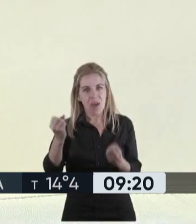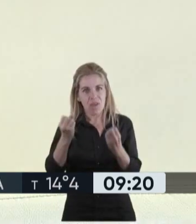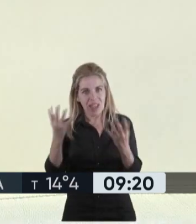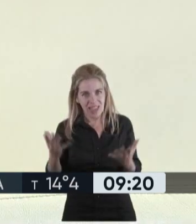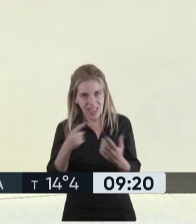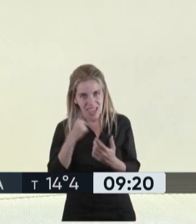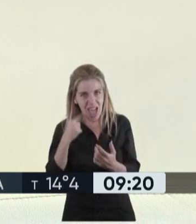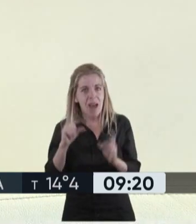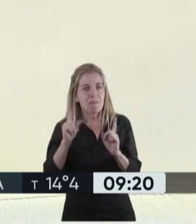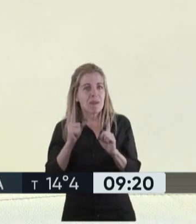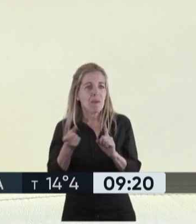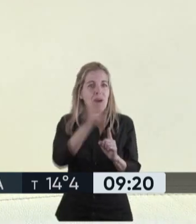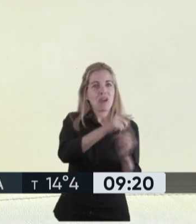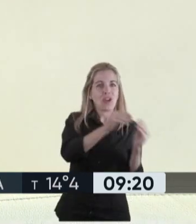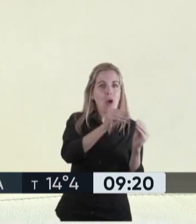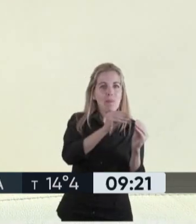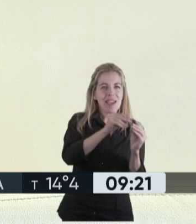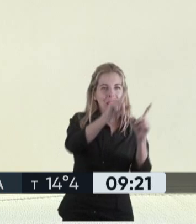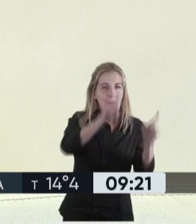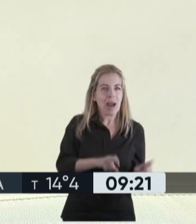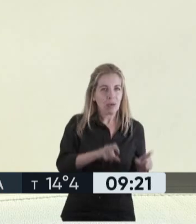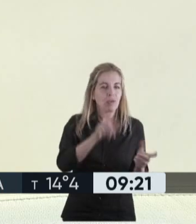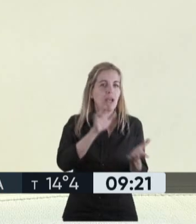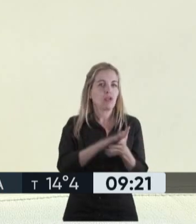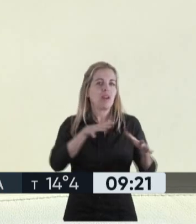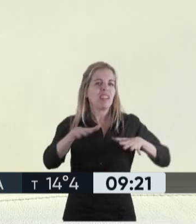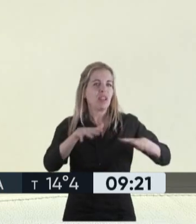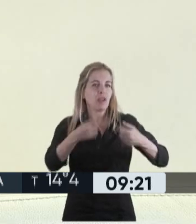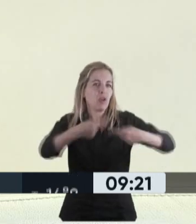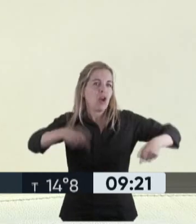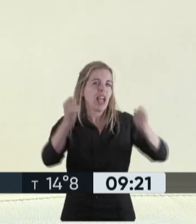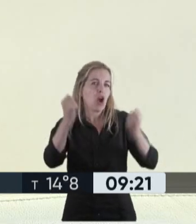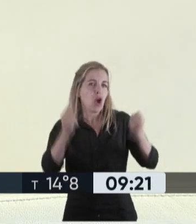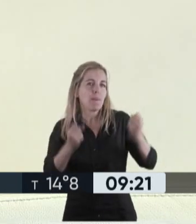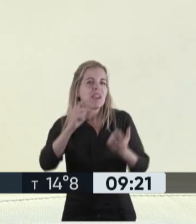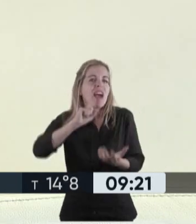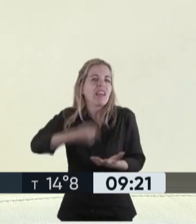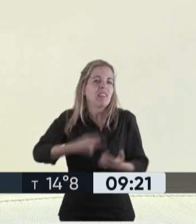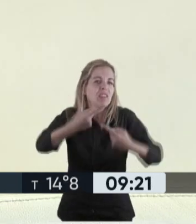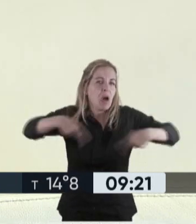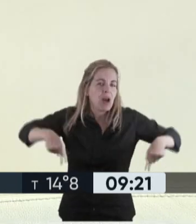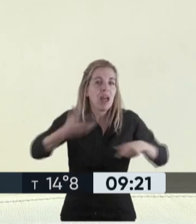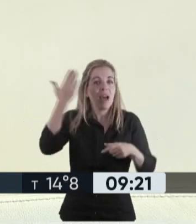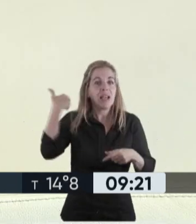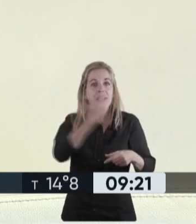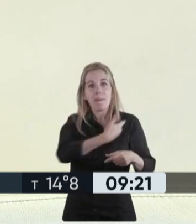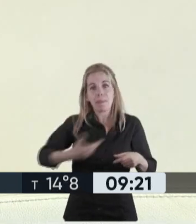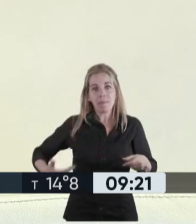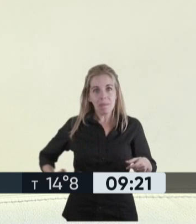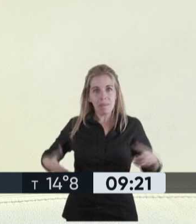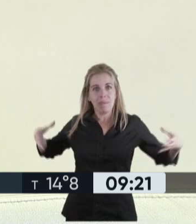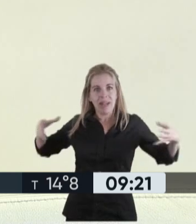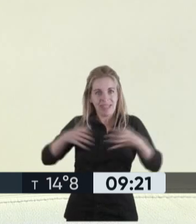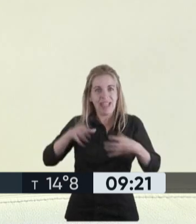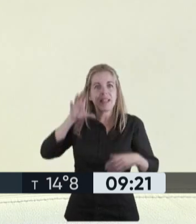tono con lo que preguntaba el colega respecto de cuestiones que hacen a medidas económicas, ayer decía el presidente de la Federación de Almaceneros